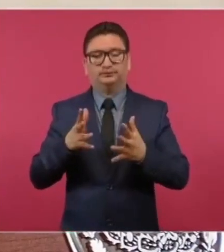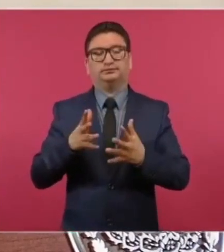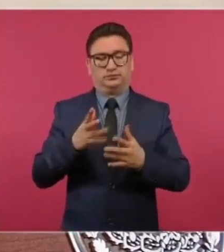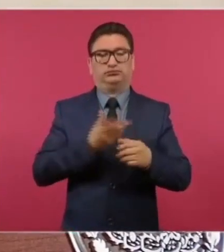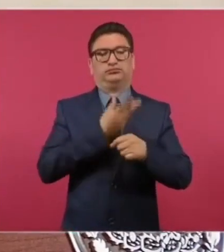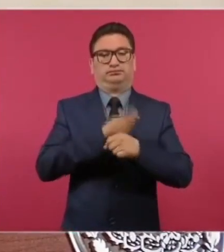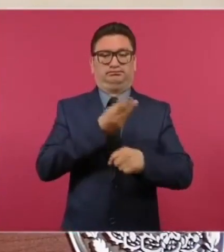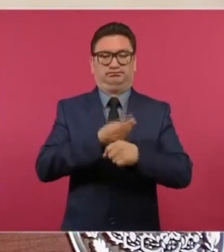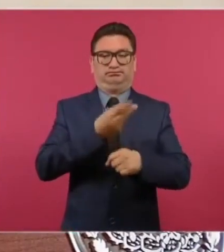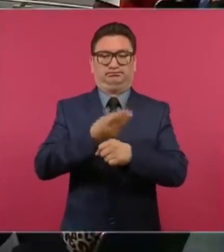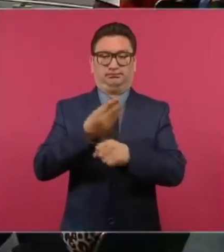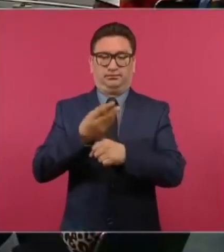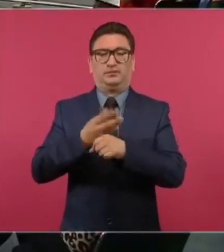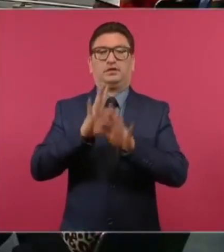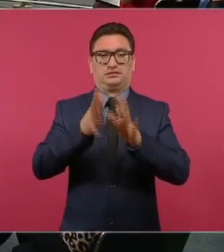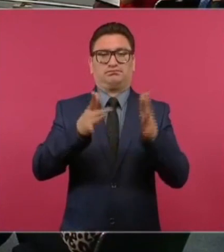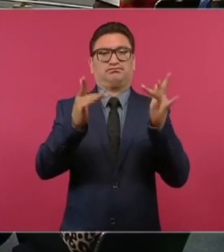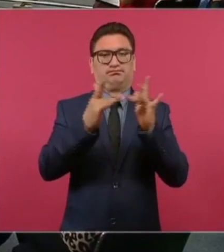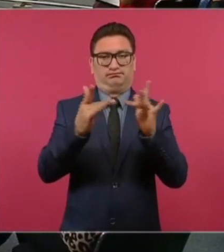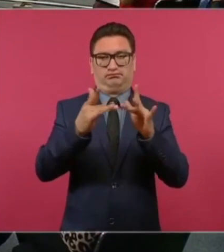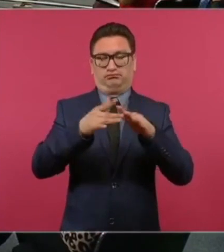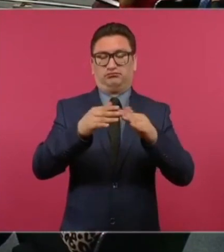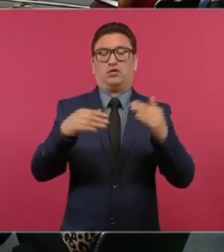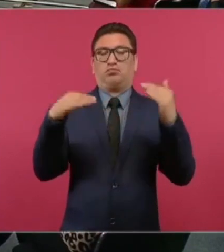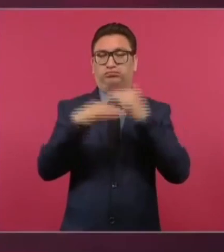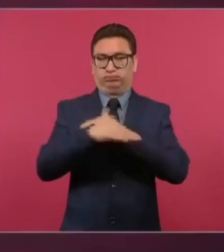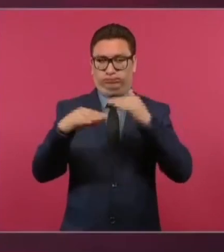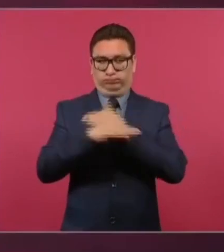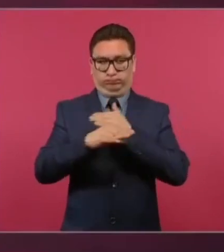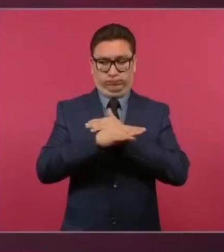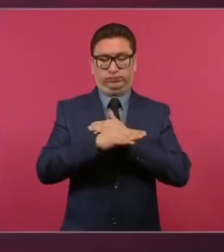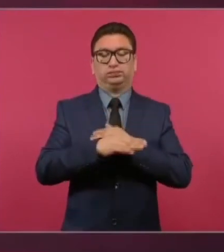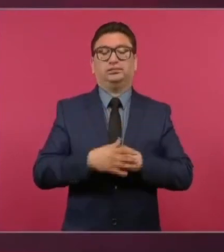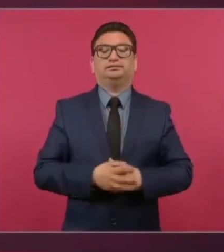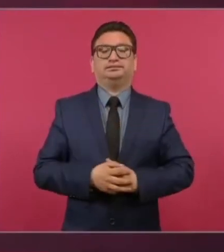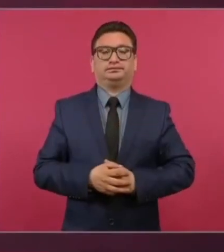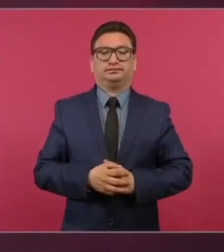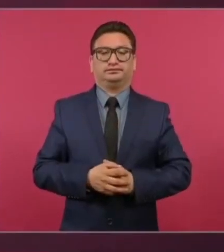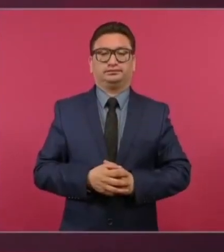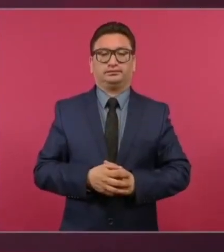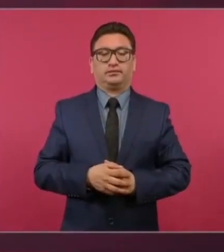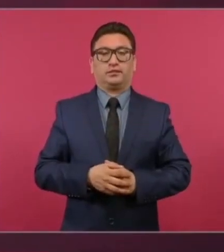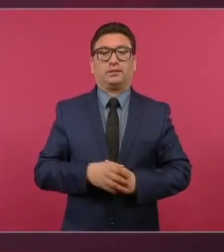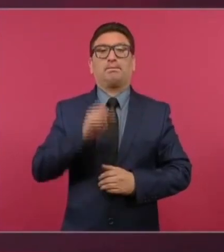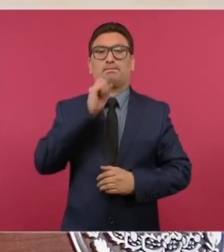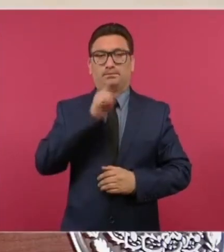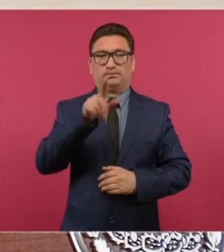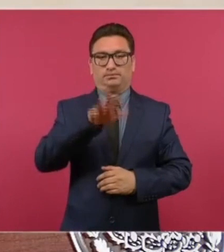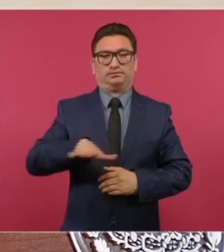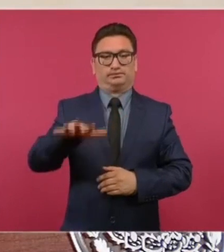Y ya se conectó. Mexicanos. Ahorita el vato más vergas de todos los mexicanos es el AMLO. ¿Qué pasa por ahí,